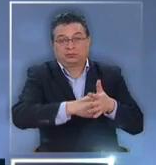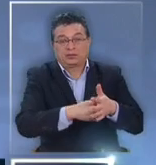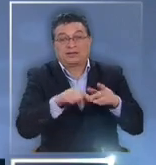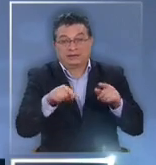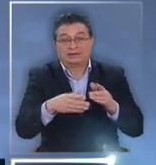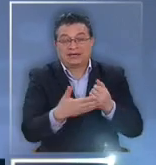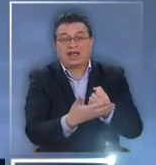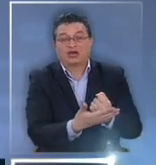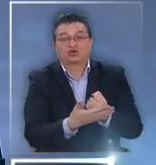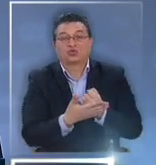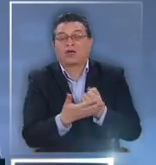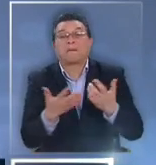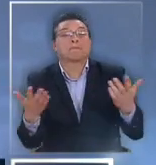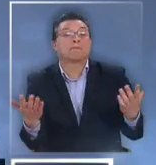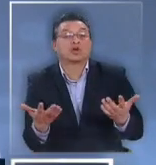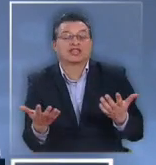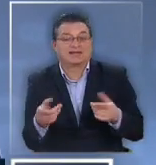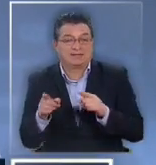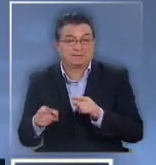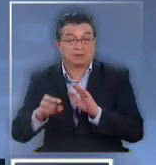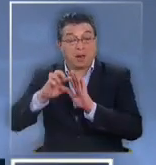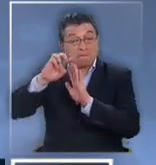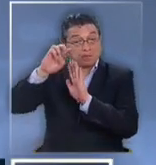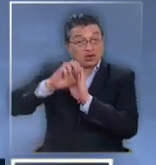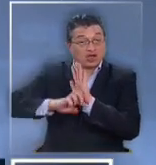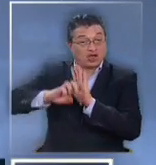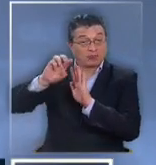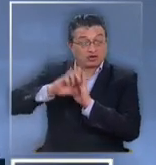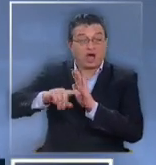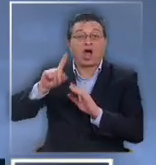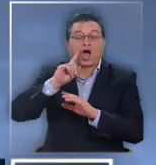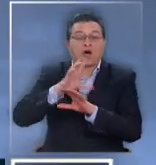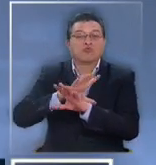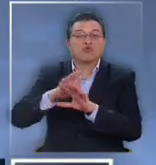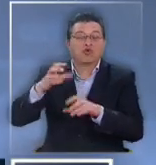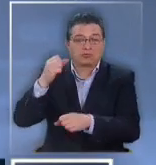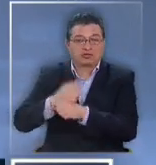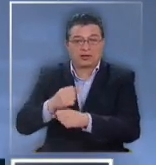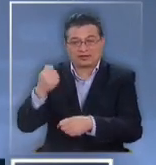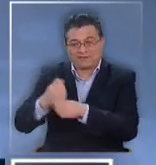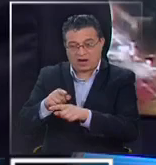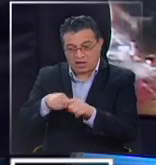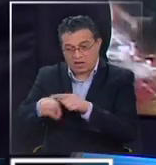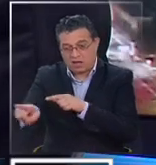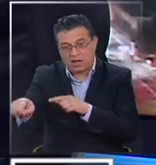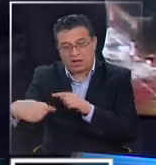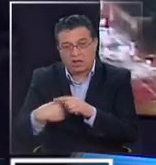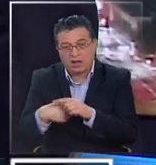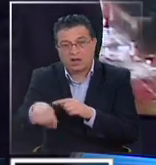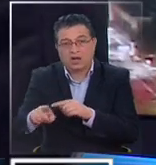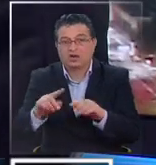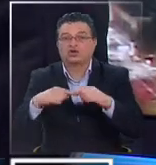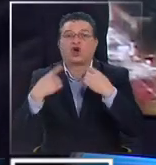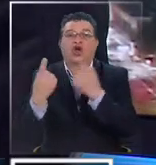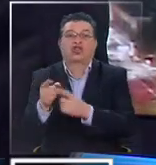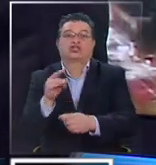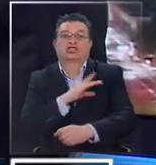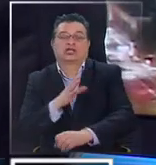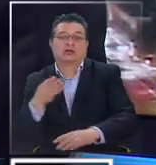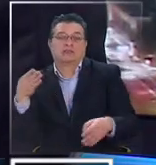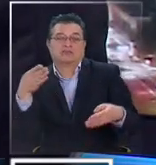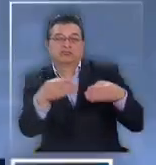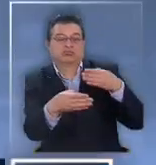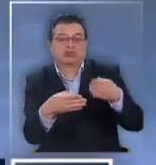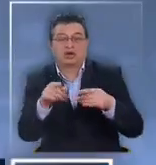mucho porque los proyectos hay mucha gente que trabaja ahí que entra y sale y de todo chile entonces los